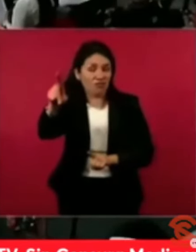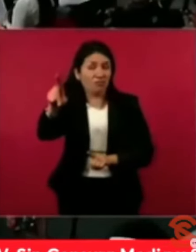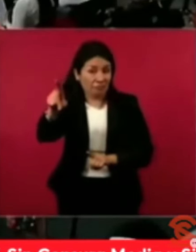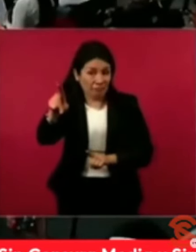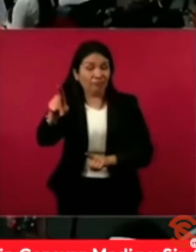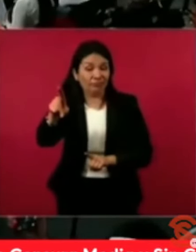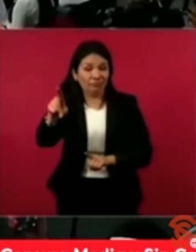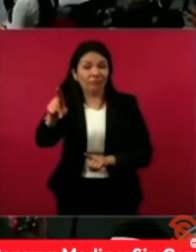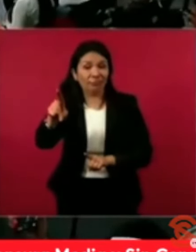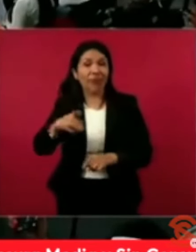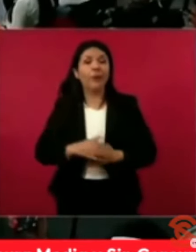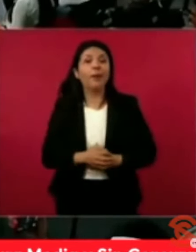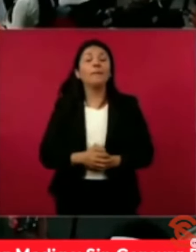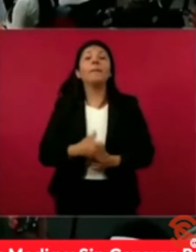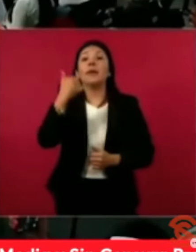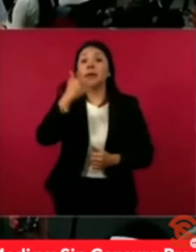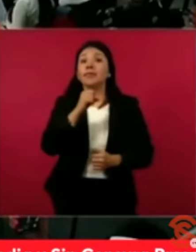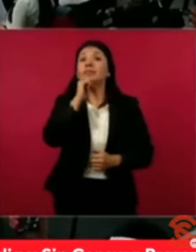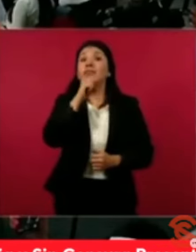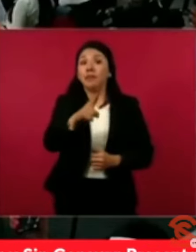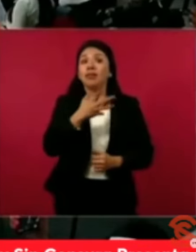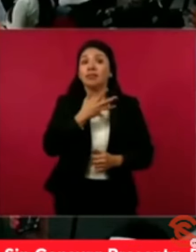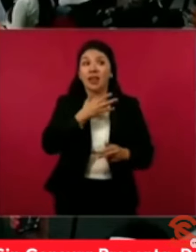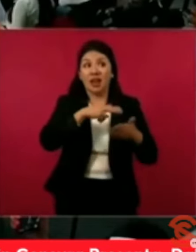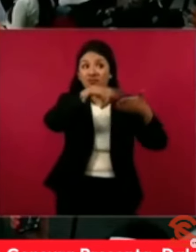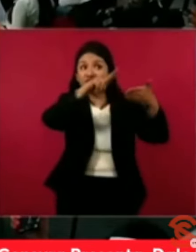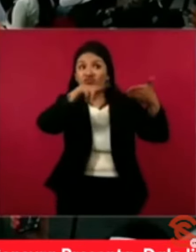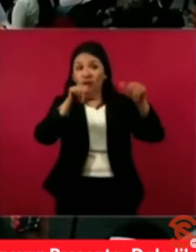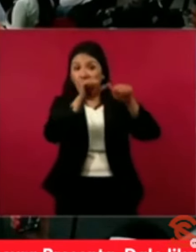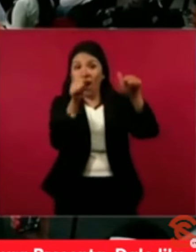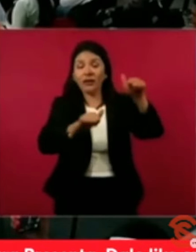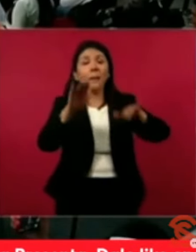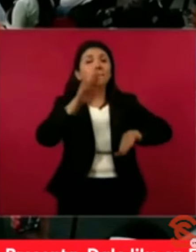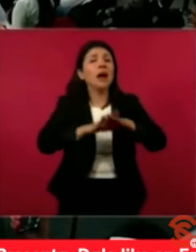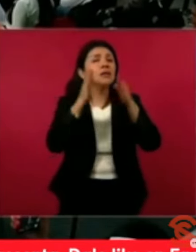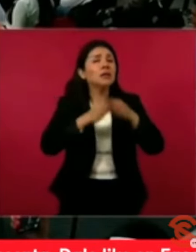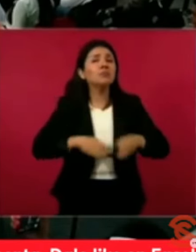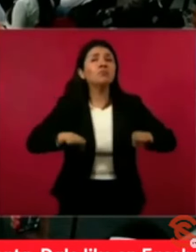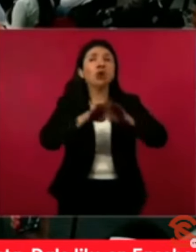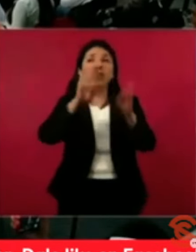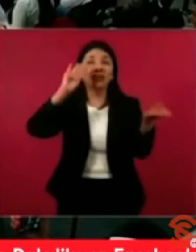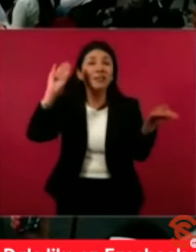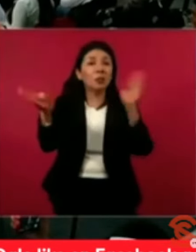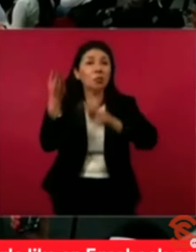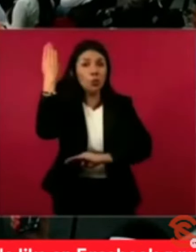Pero también tiene colecciones de las más importantes del mundo.